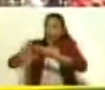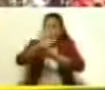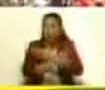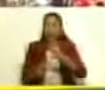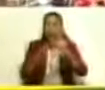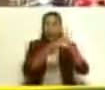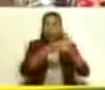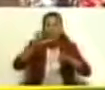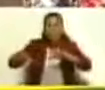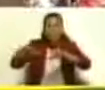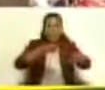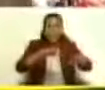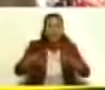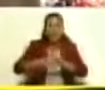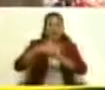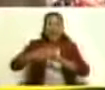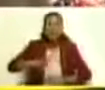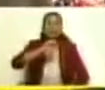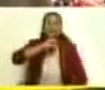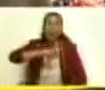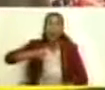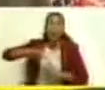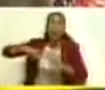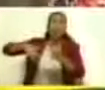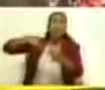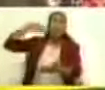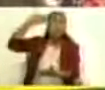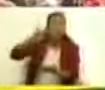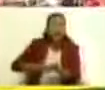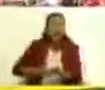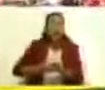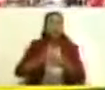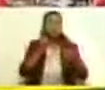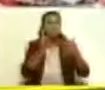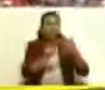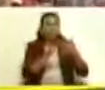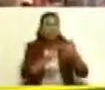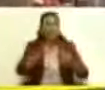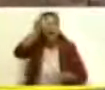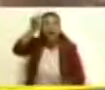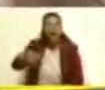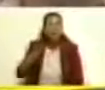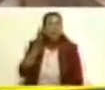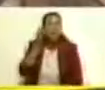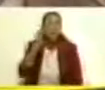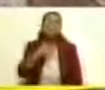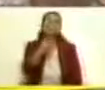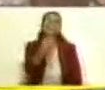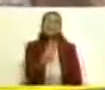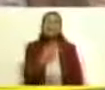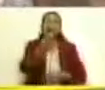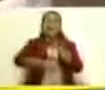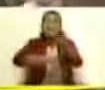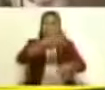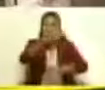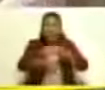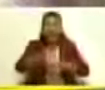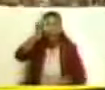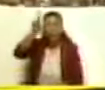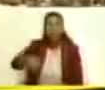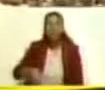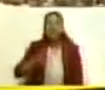unión territorial y sus derechos históricos. Aquí vamos a tener también a una mujer de vocera. Esta mujer se